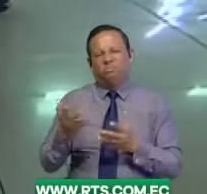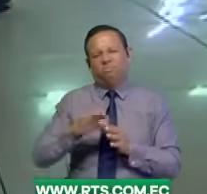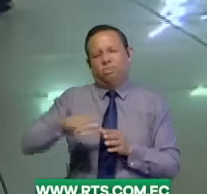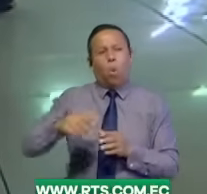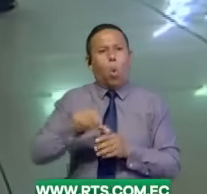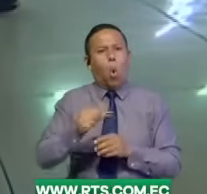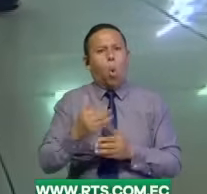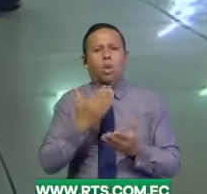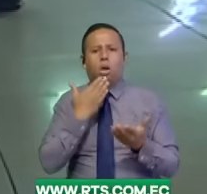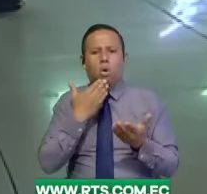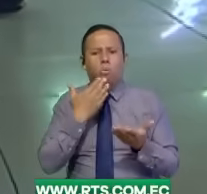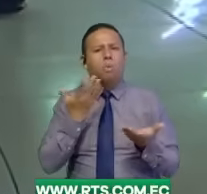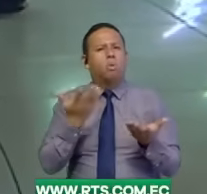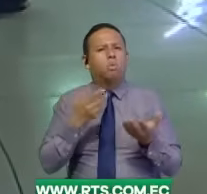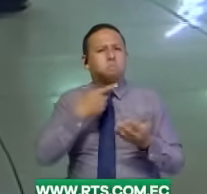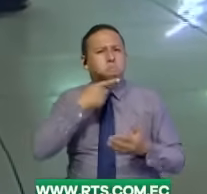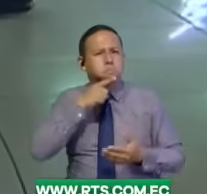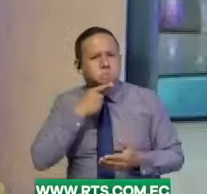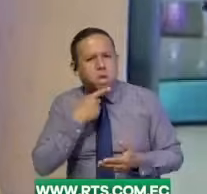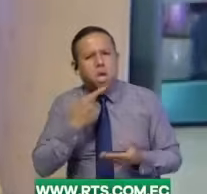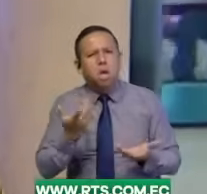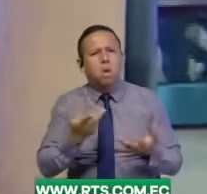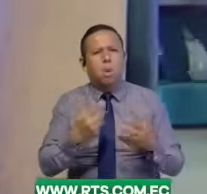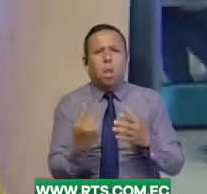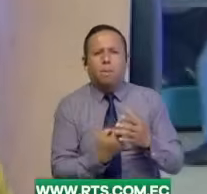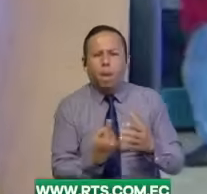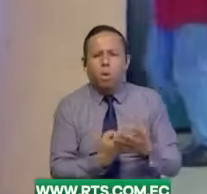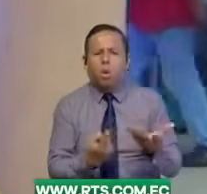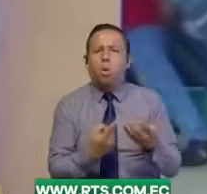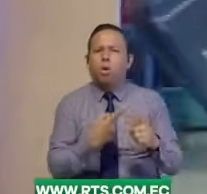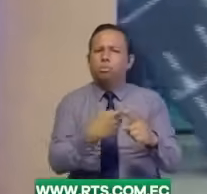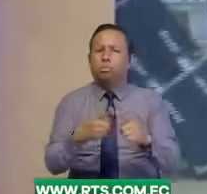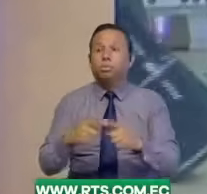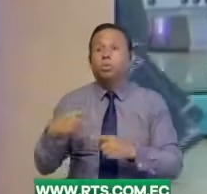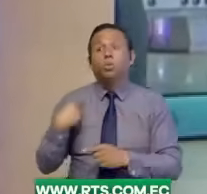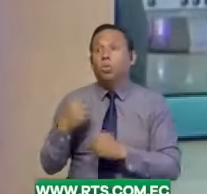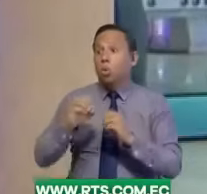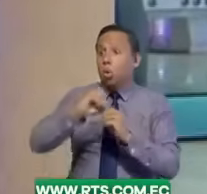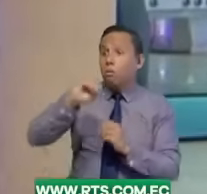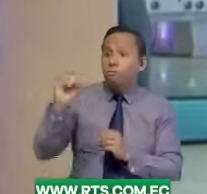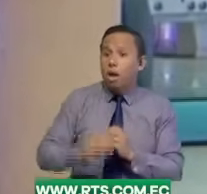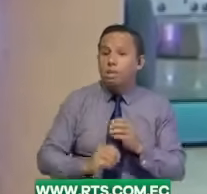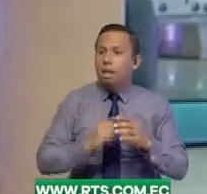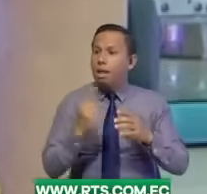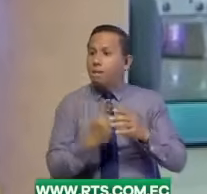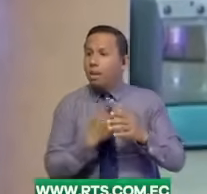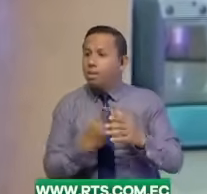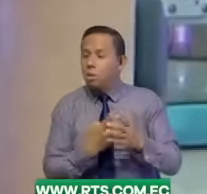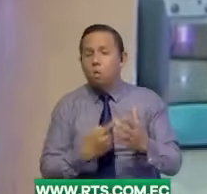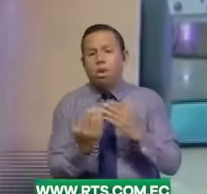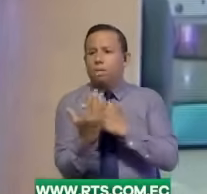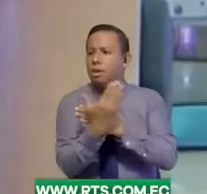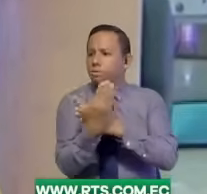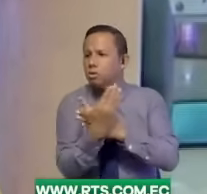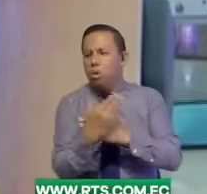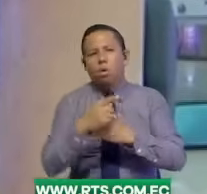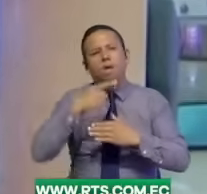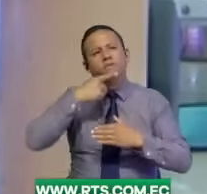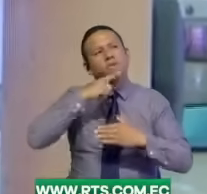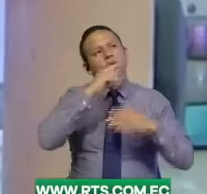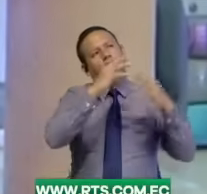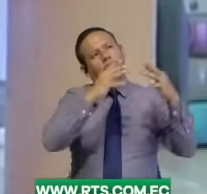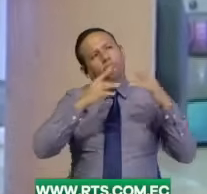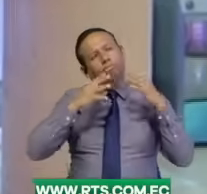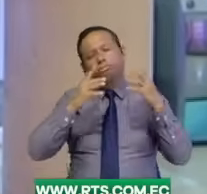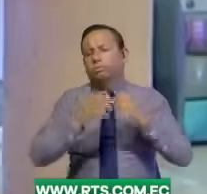electrodomésticos, las opciones son variadas. Tenemos en promociones las lavadoras, televisores y aires acondicionados. En cuanto